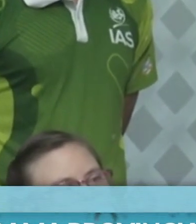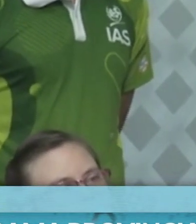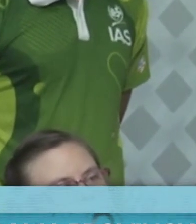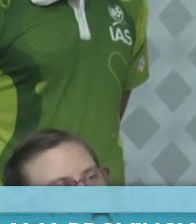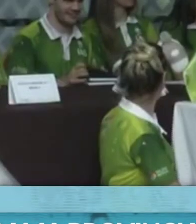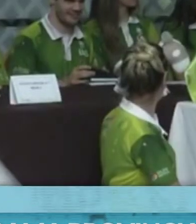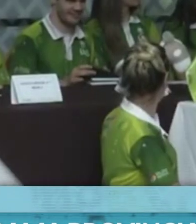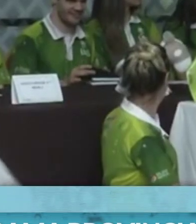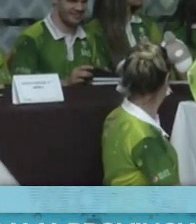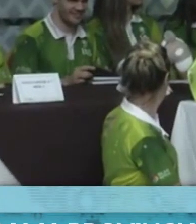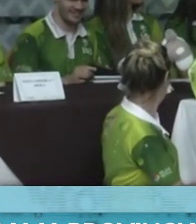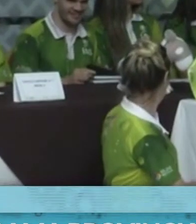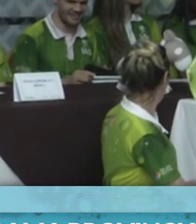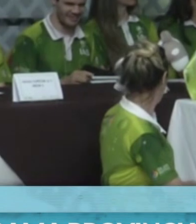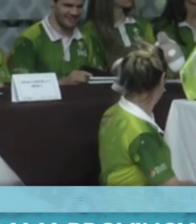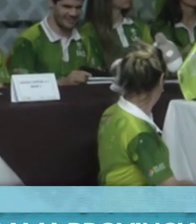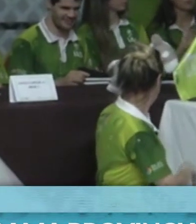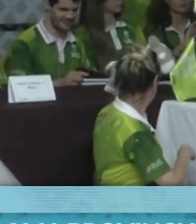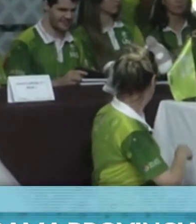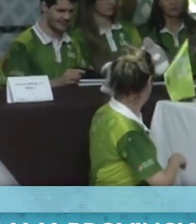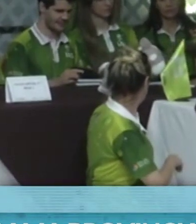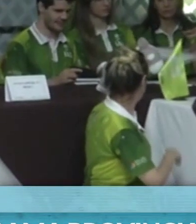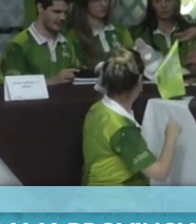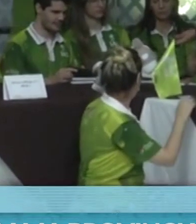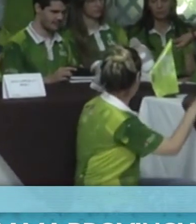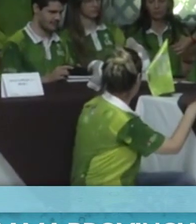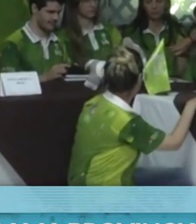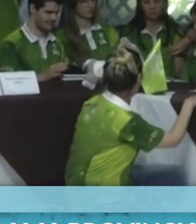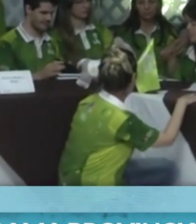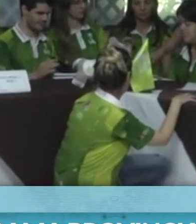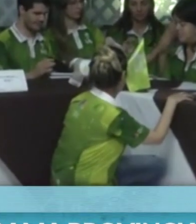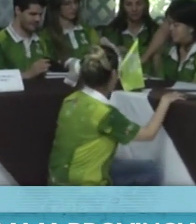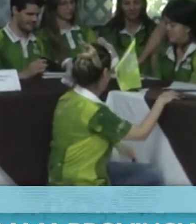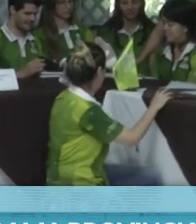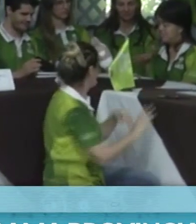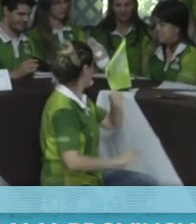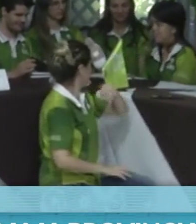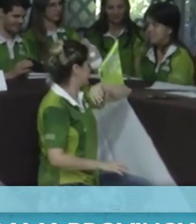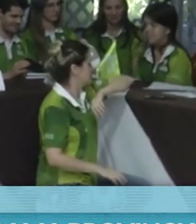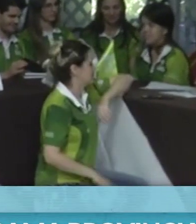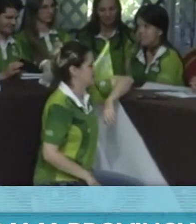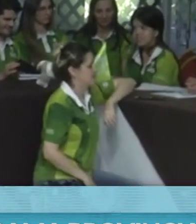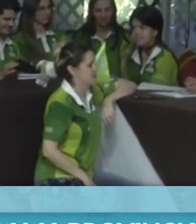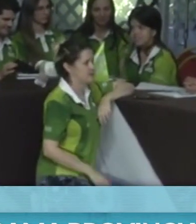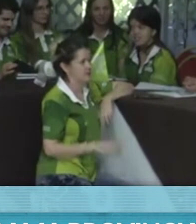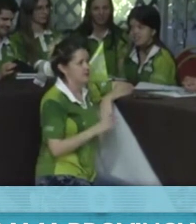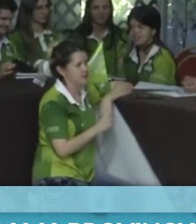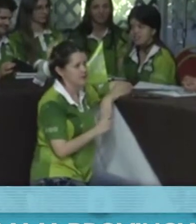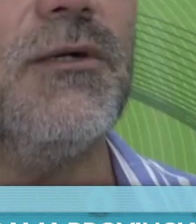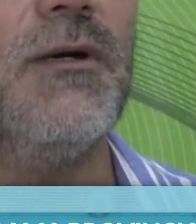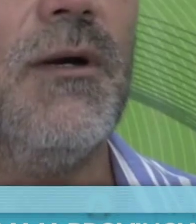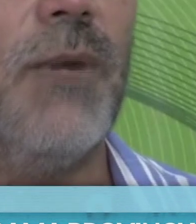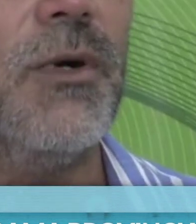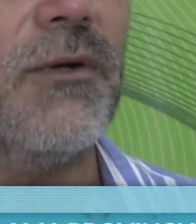formoseño, entonces, nos parece muy importante que al inicio de un nuevo ciclo como es este 20